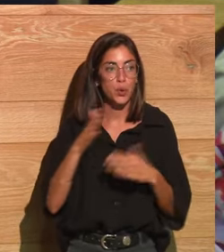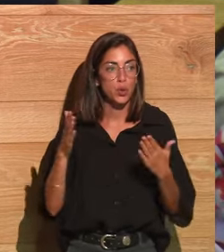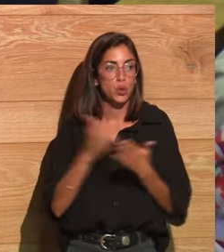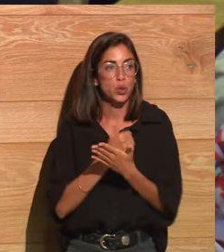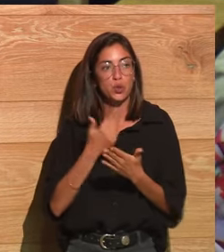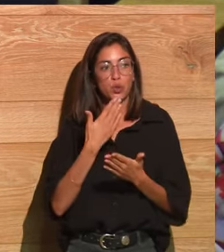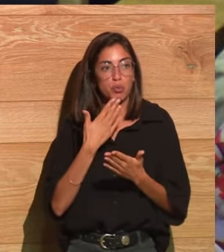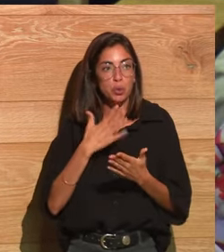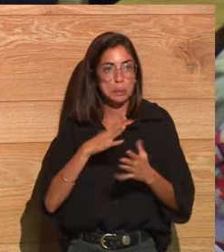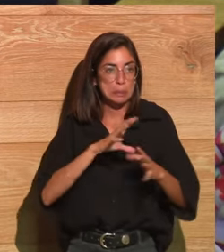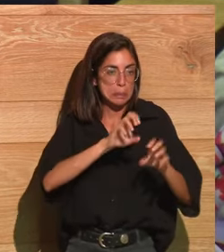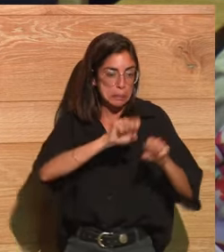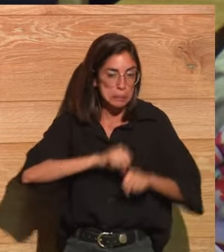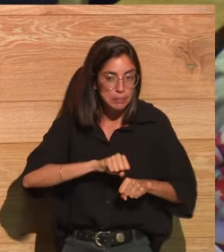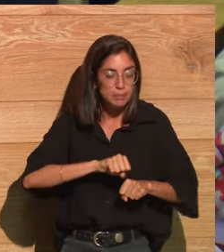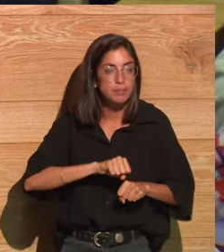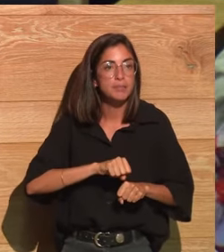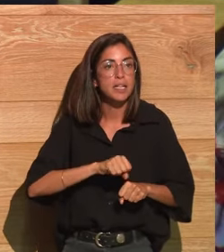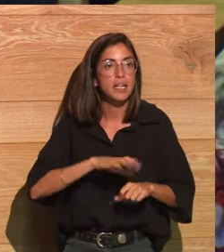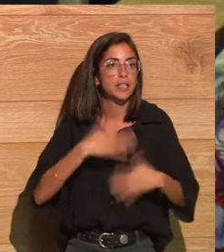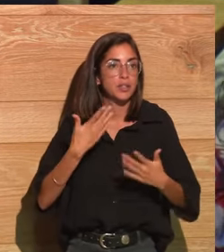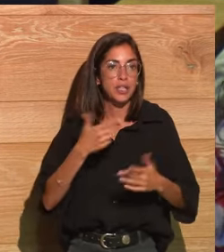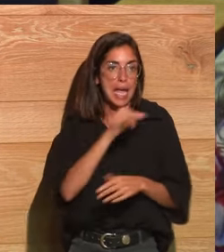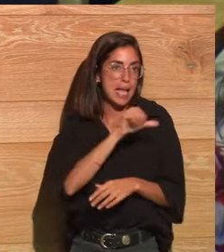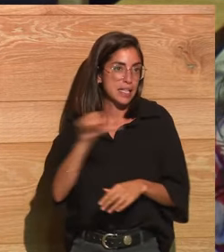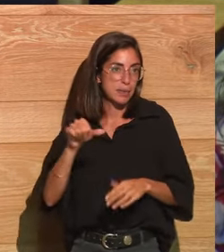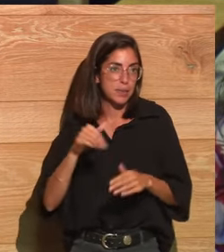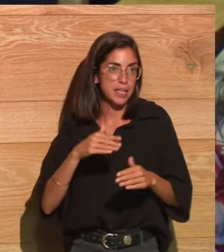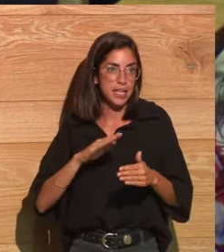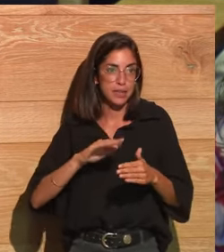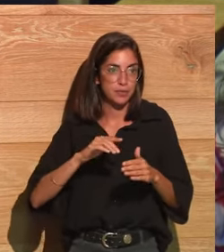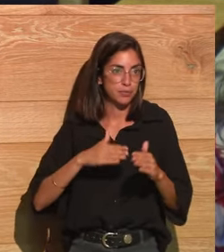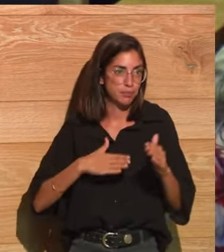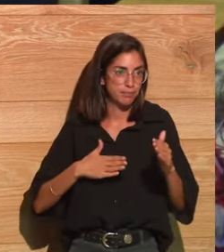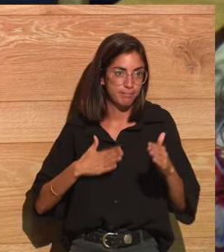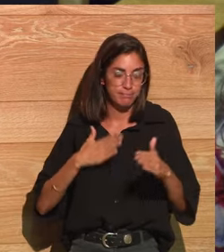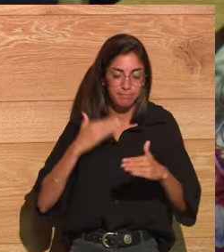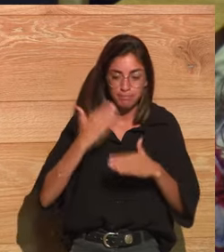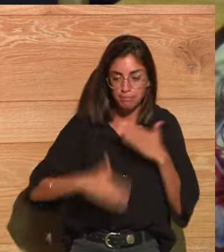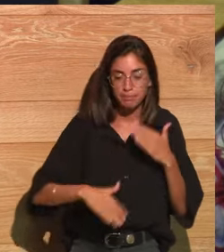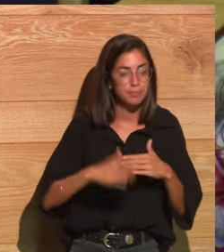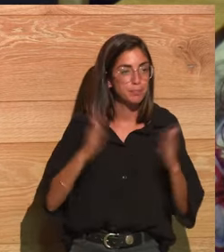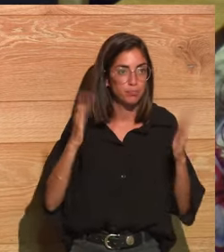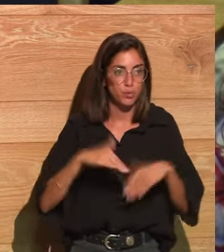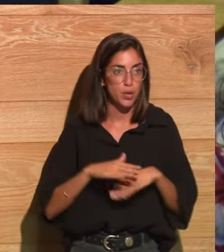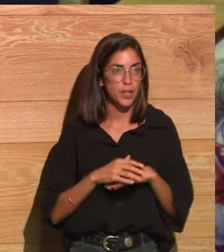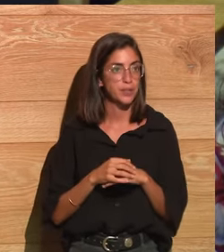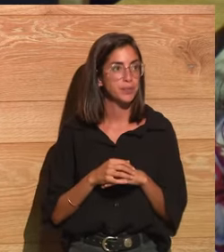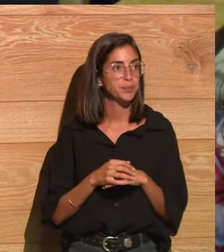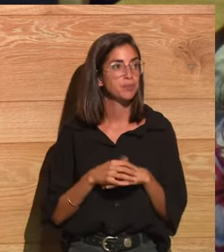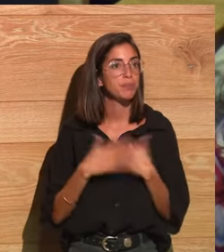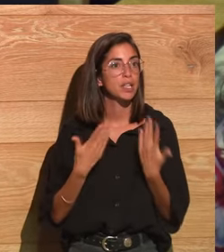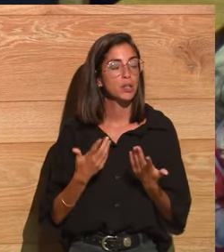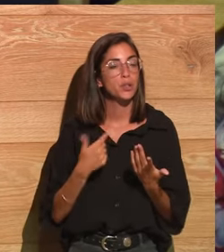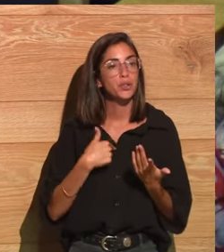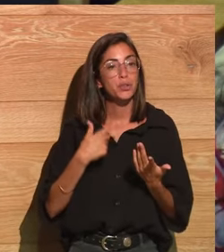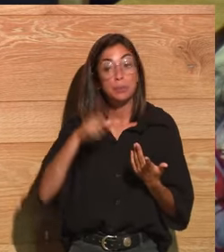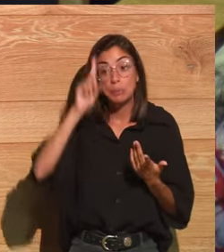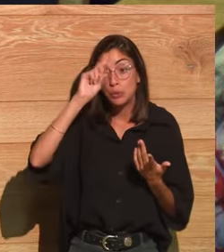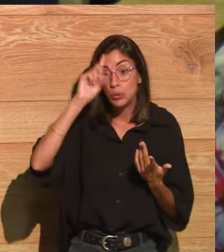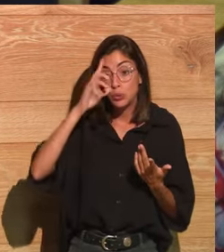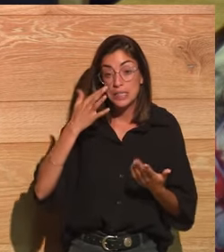pillado. Vamos, de esta semana ya no pasa. Muy bien. Tengo muchísimas ganas de leerlo. Entonces, no sé exactamente